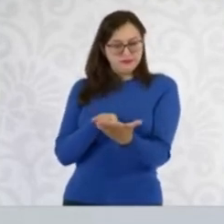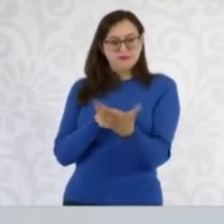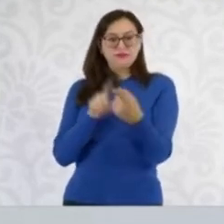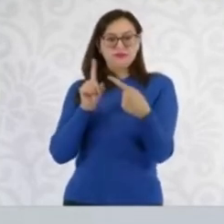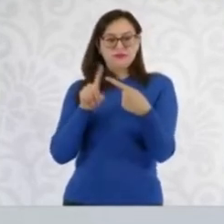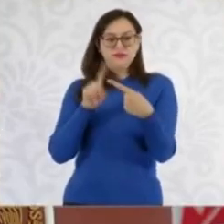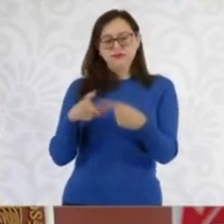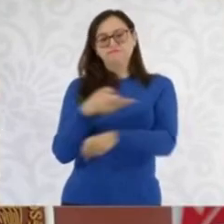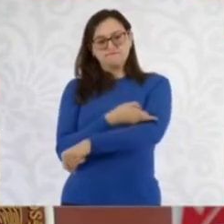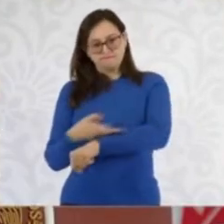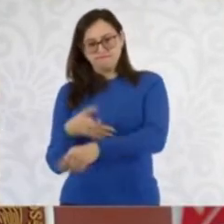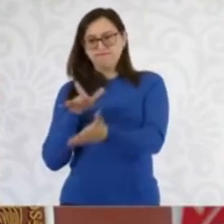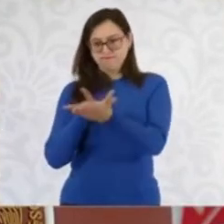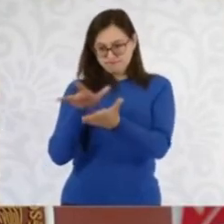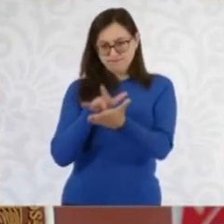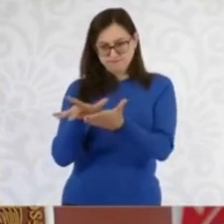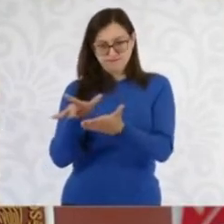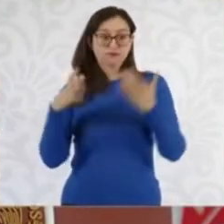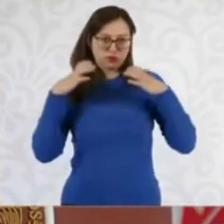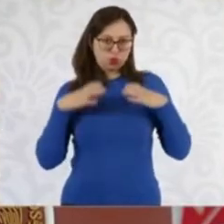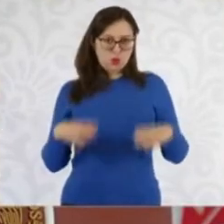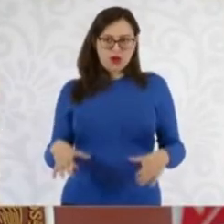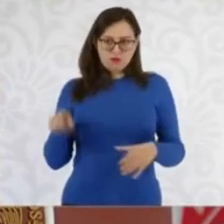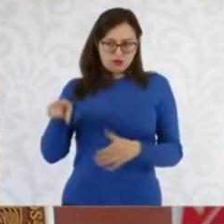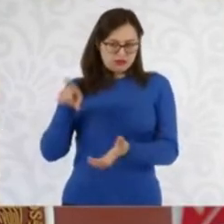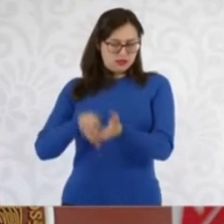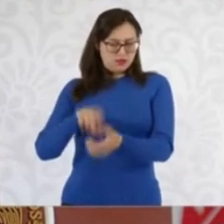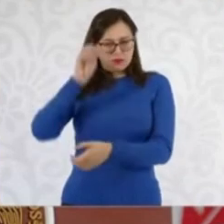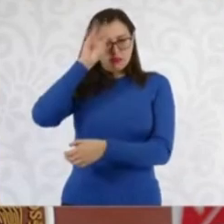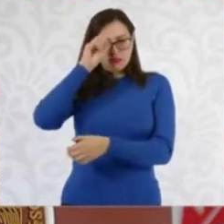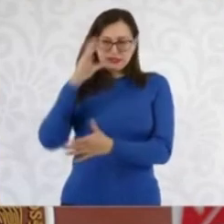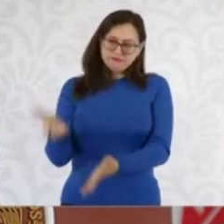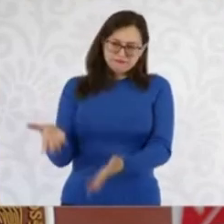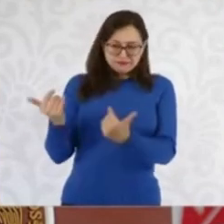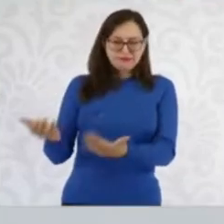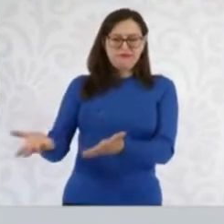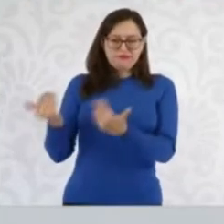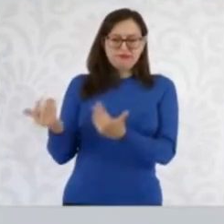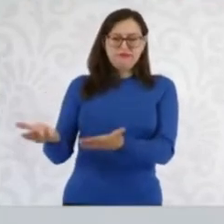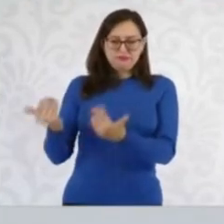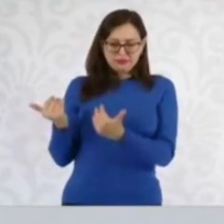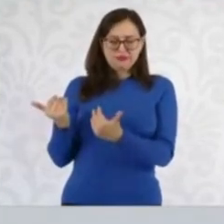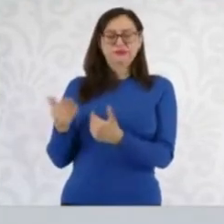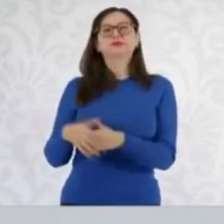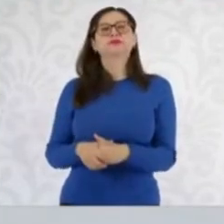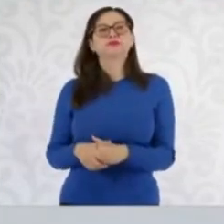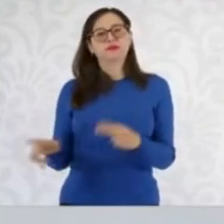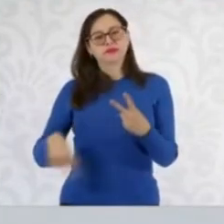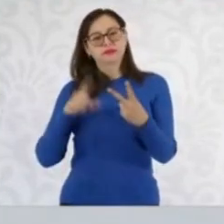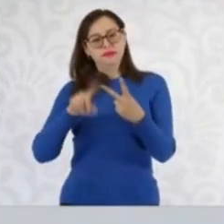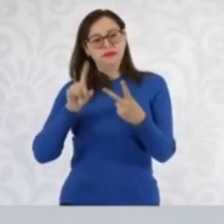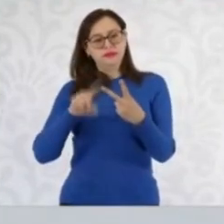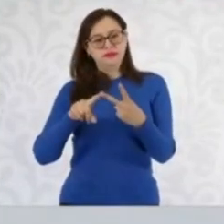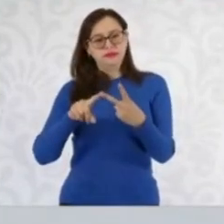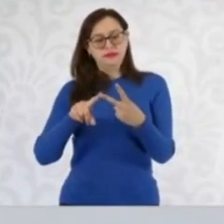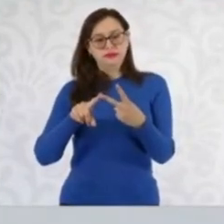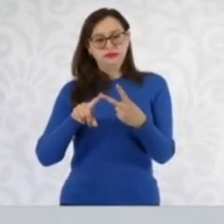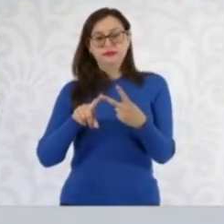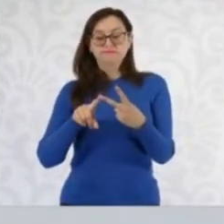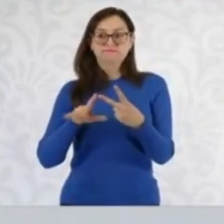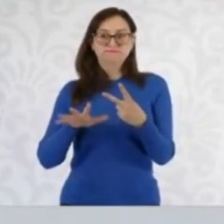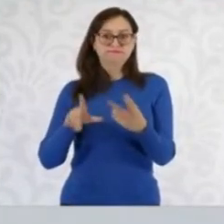familias y el rescate que se está haciendo de los mineros en Pasta de Conchos, y la otra es la